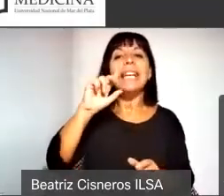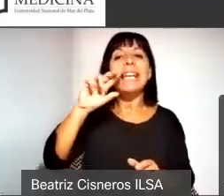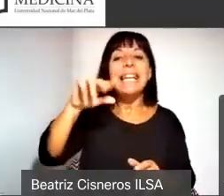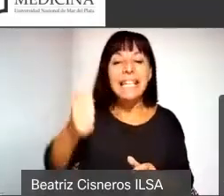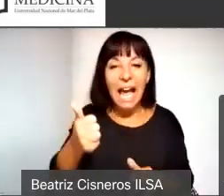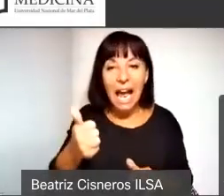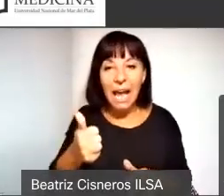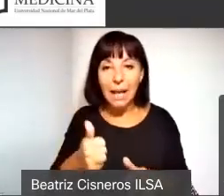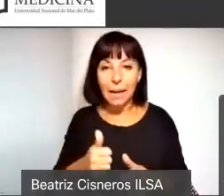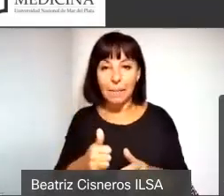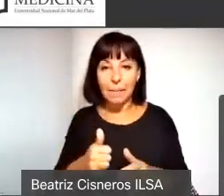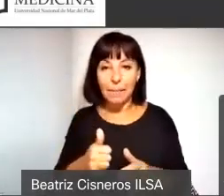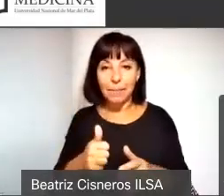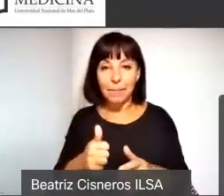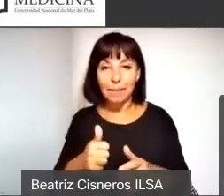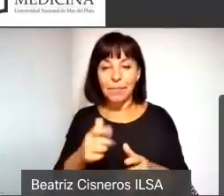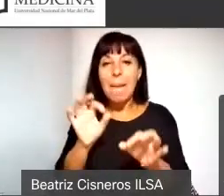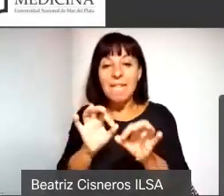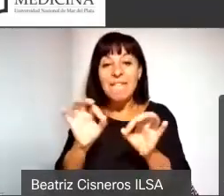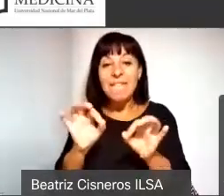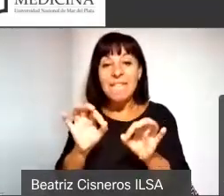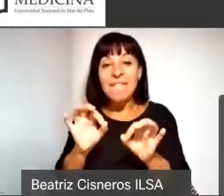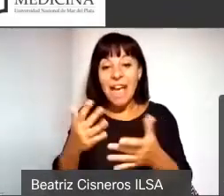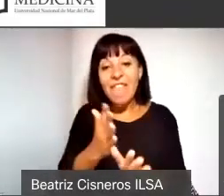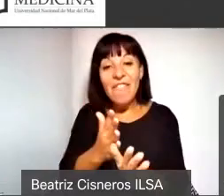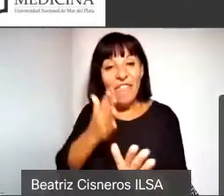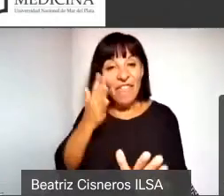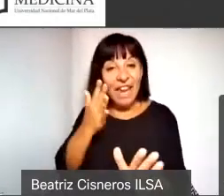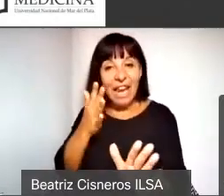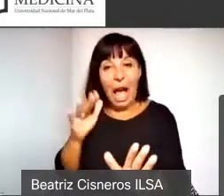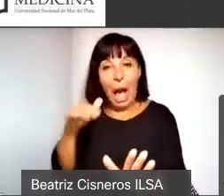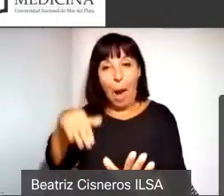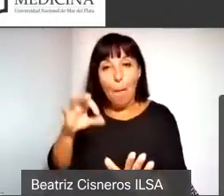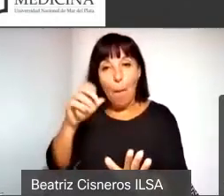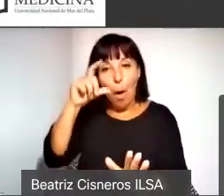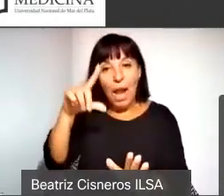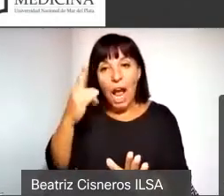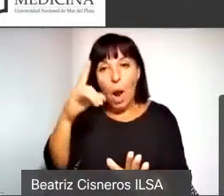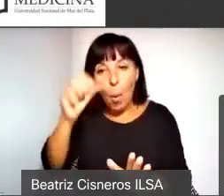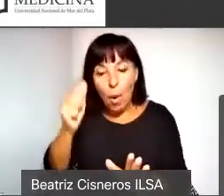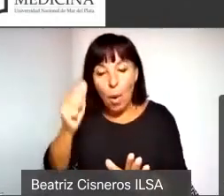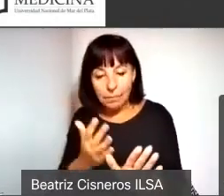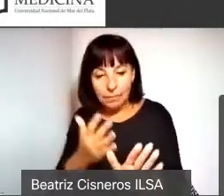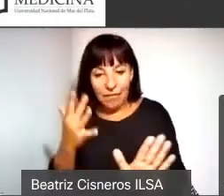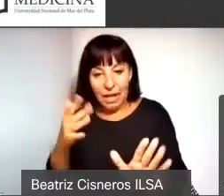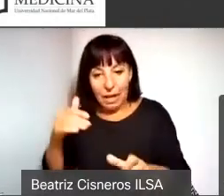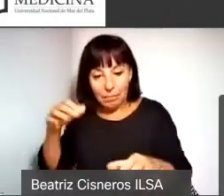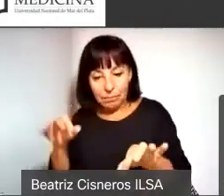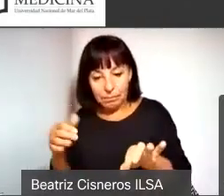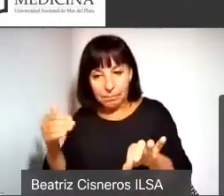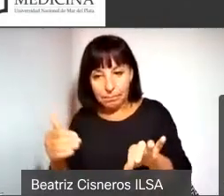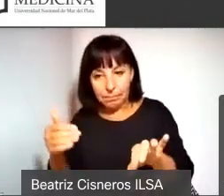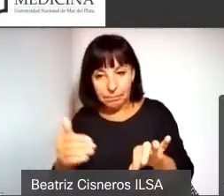en fila india las moléculas, es como que se ponen en filita para poder atravesarlo.